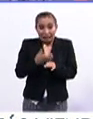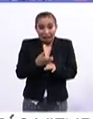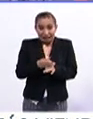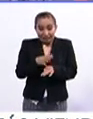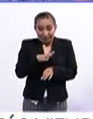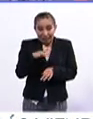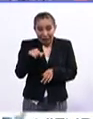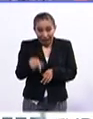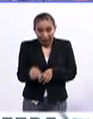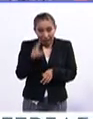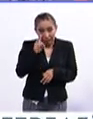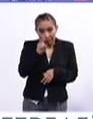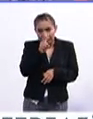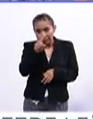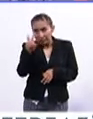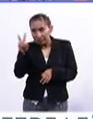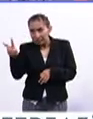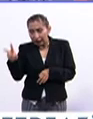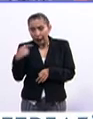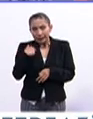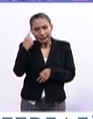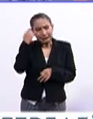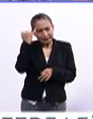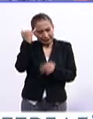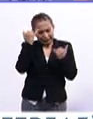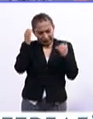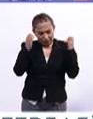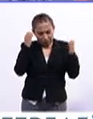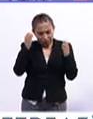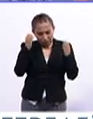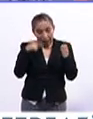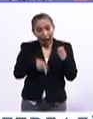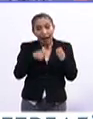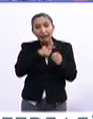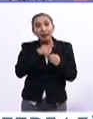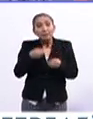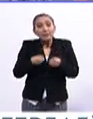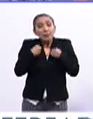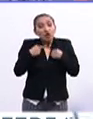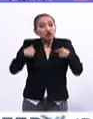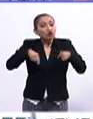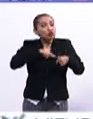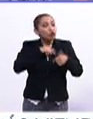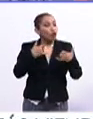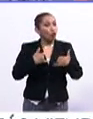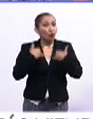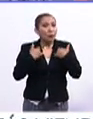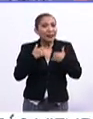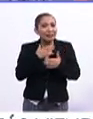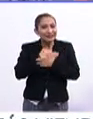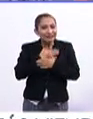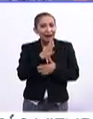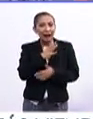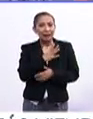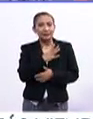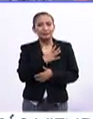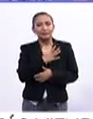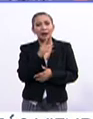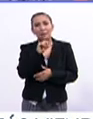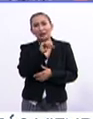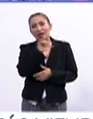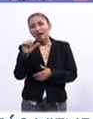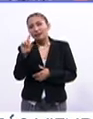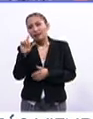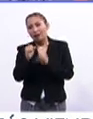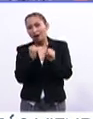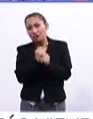como viendo y que fueron lo que nos llevaron a hacer esta exposición son las que vivimos como los jóvenes, digamos de 20 a